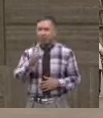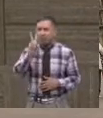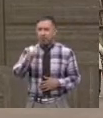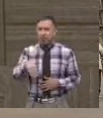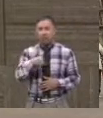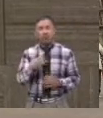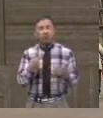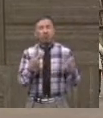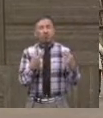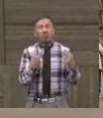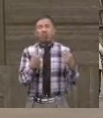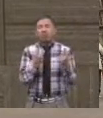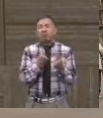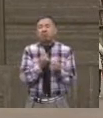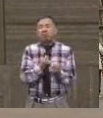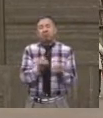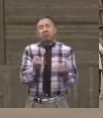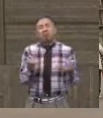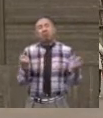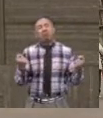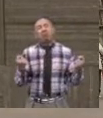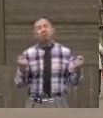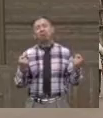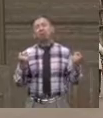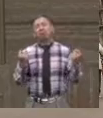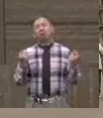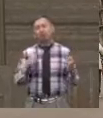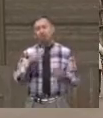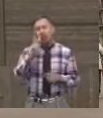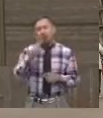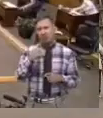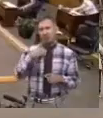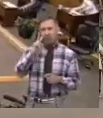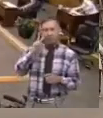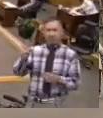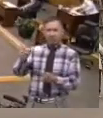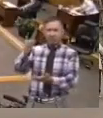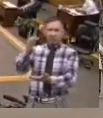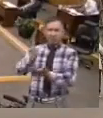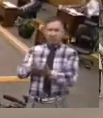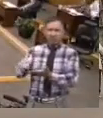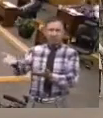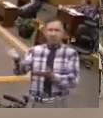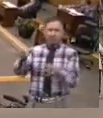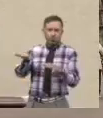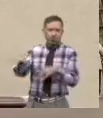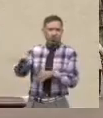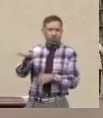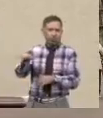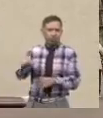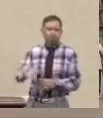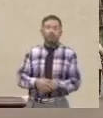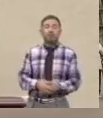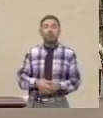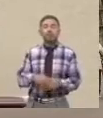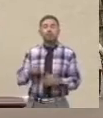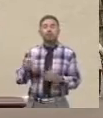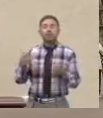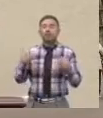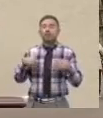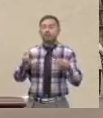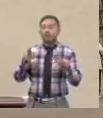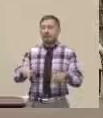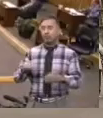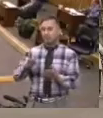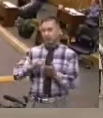su máxima expresión. Es cuanto, señor presidente. Muchas gracias. Muchas gracias, señor representante. Tiene la palabra el consejero Ruiz